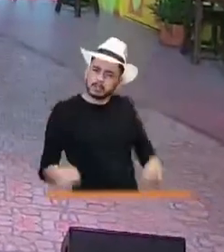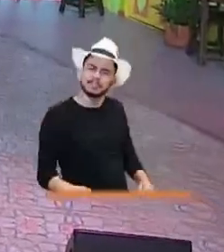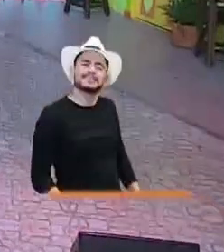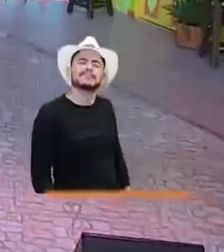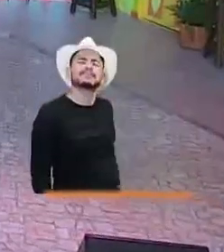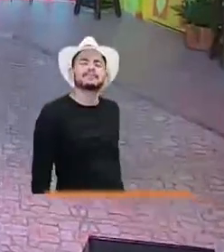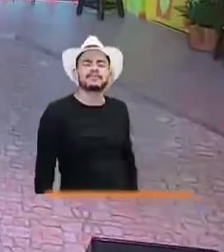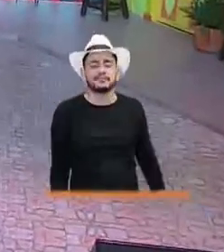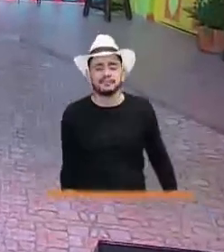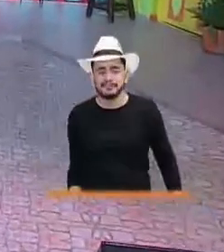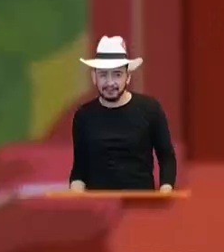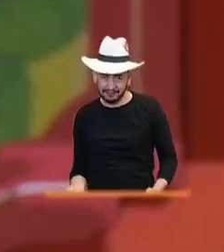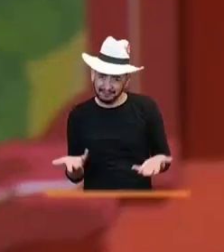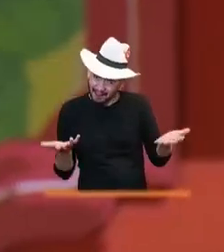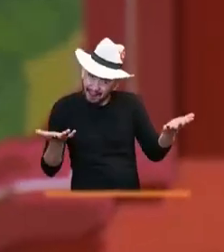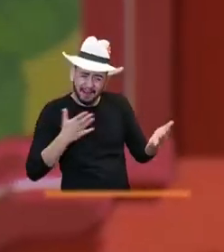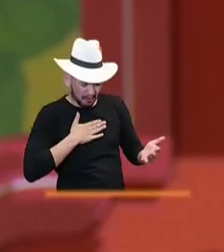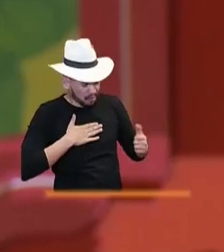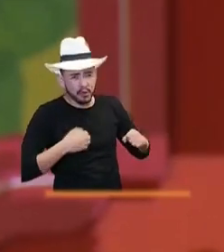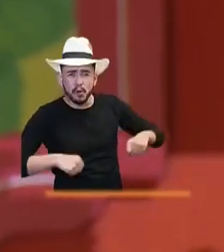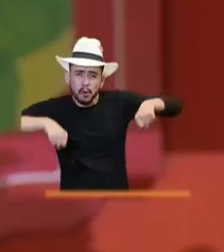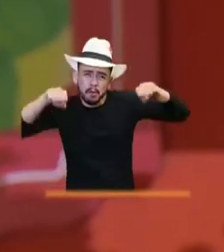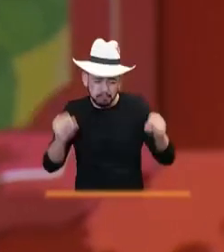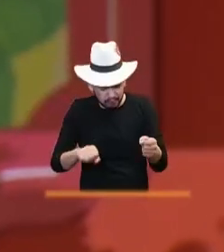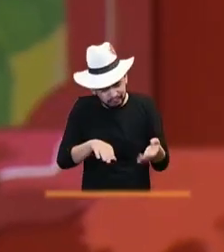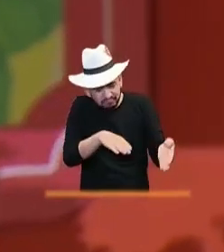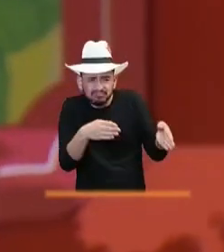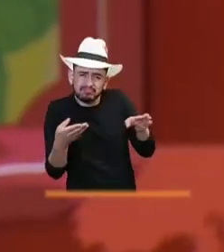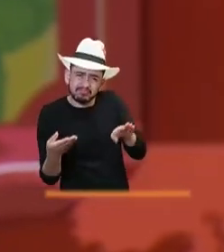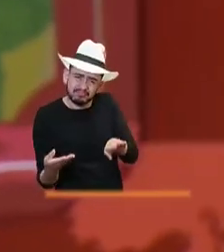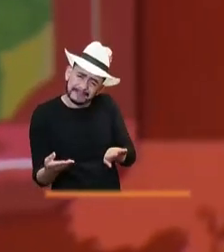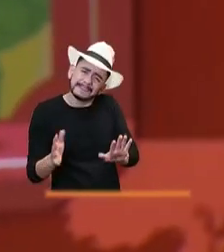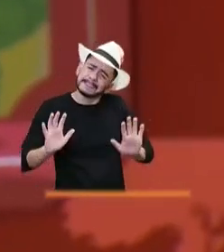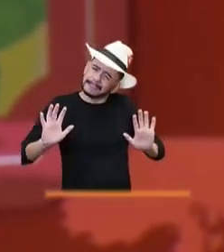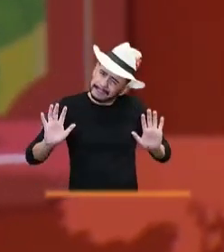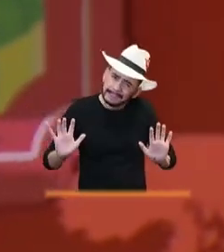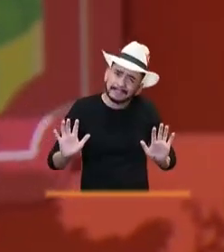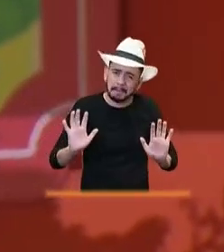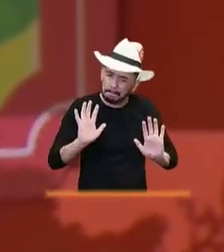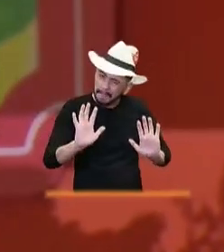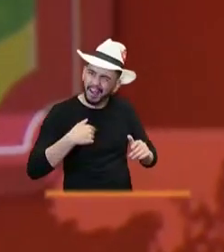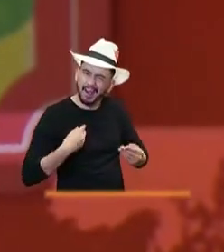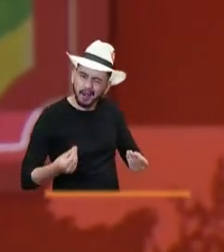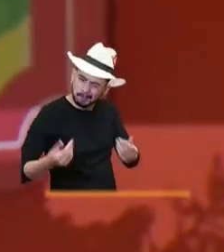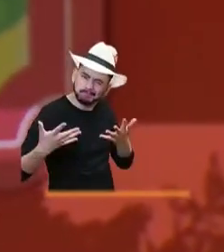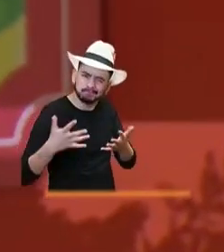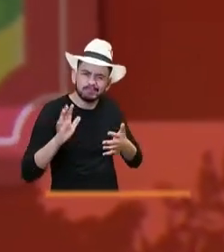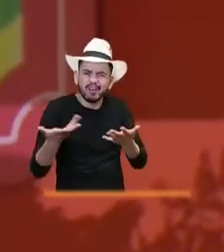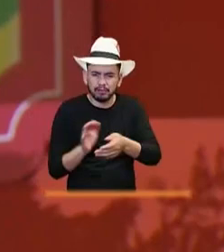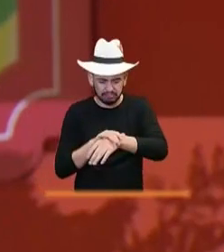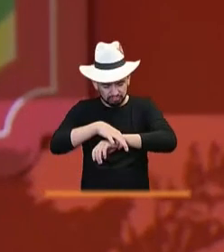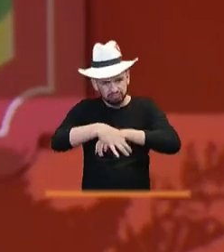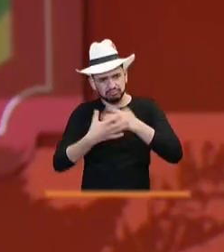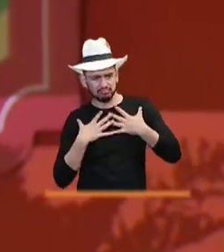Es posible que uno muera con dinero y con alhaja, pero al morir no